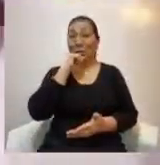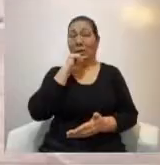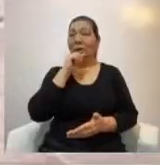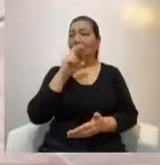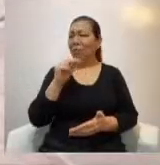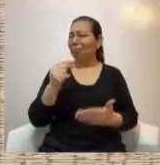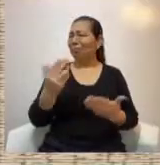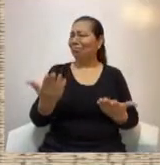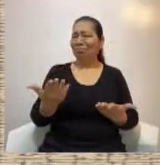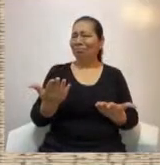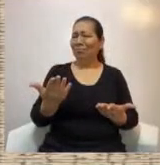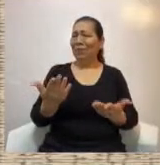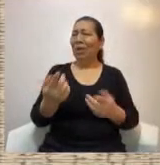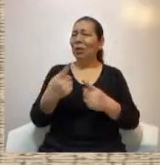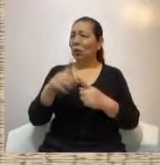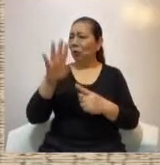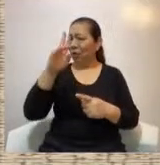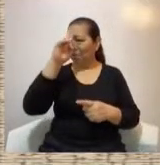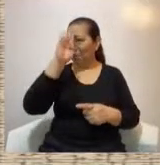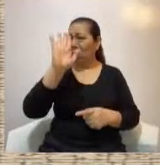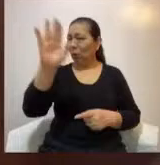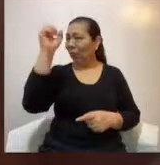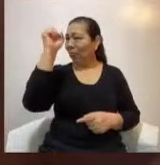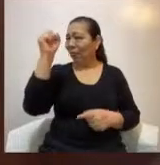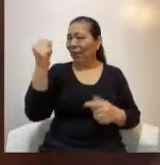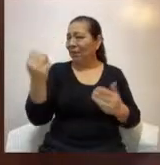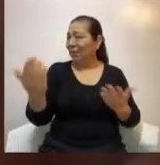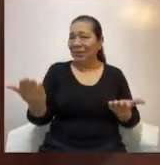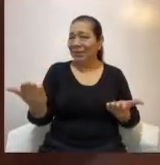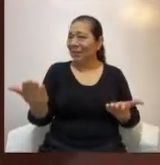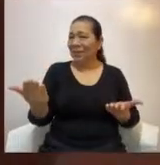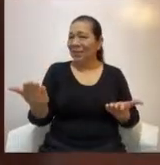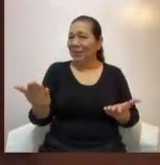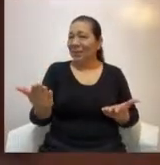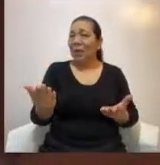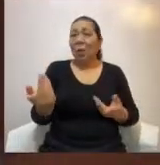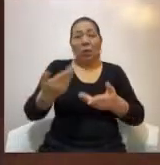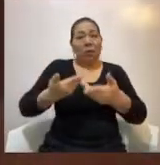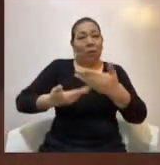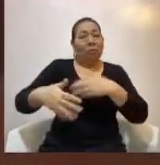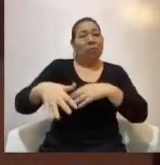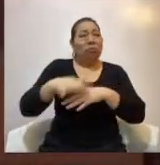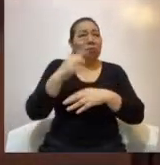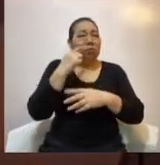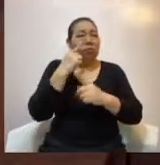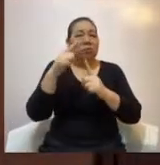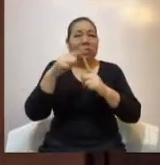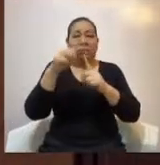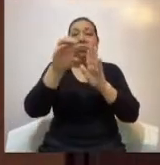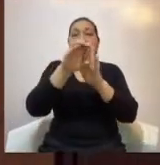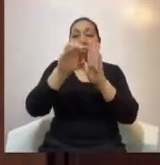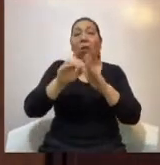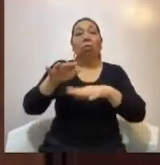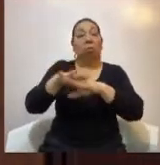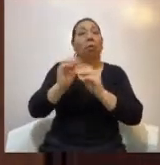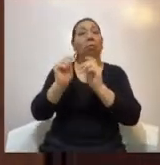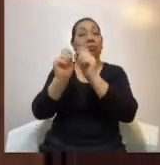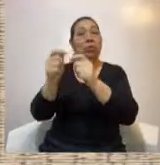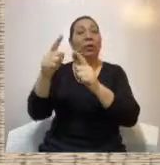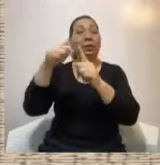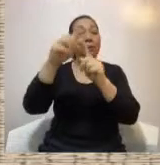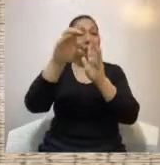recurrente pues alegó la vulneración de diversos derechos, lo cual finalmente devino en un pronunciamiento del Tribunal Constitucional,